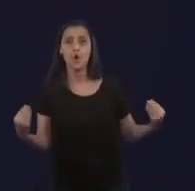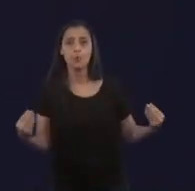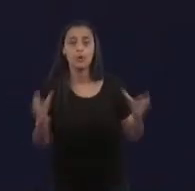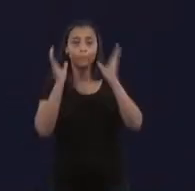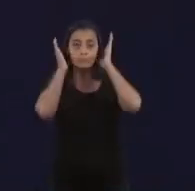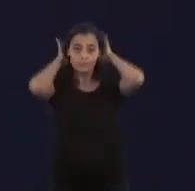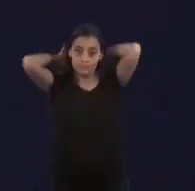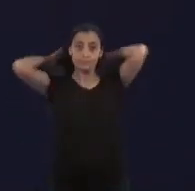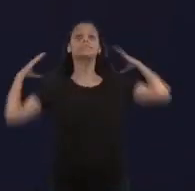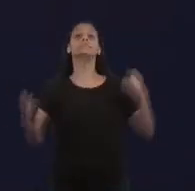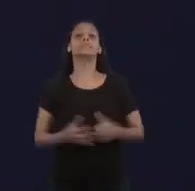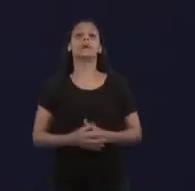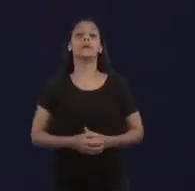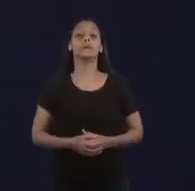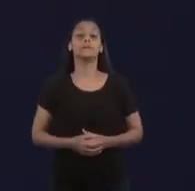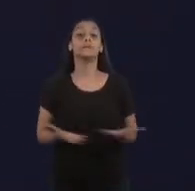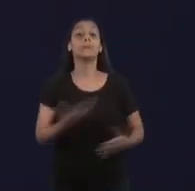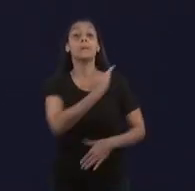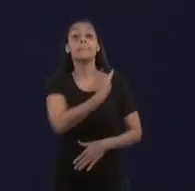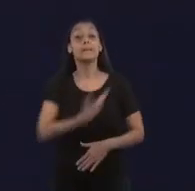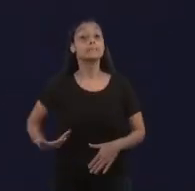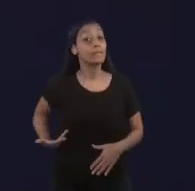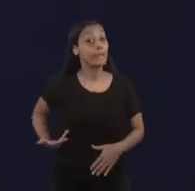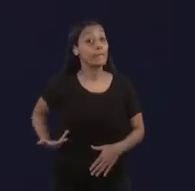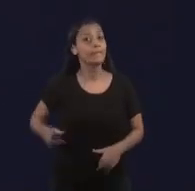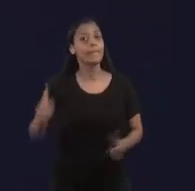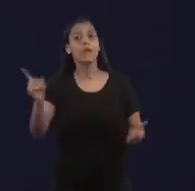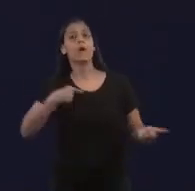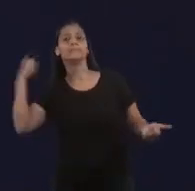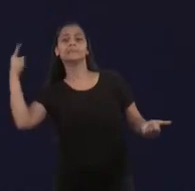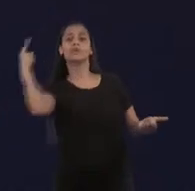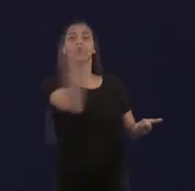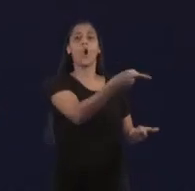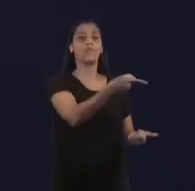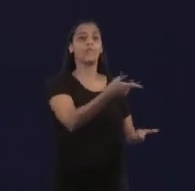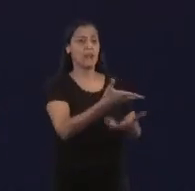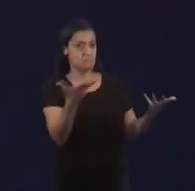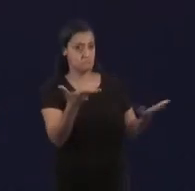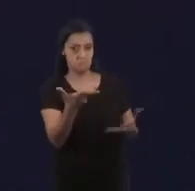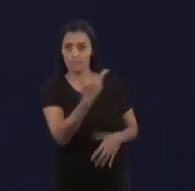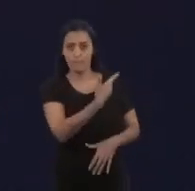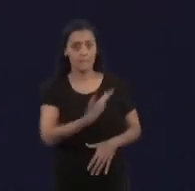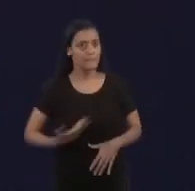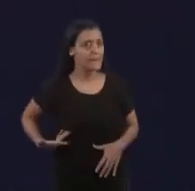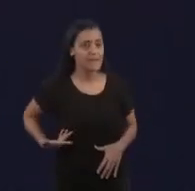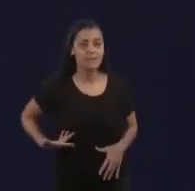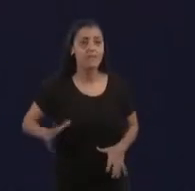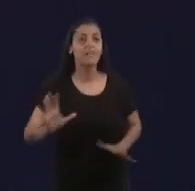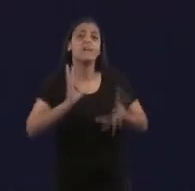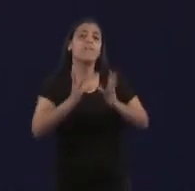A ver, el presidente no acusa ni deja de acusar, digo, hizo una descripción